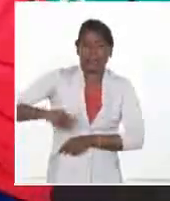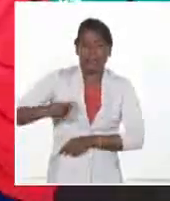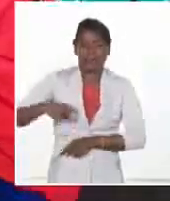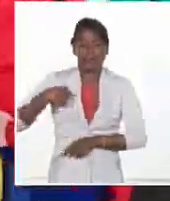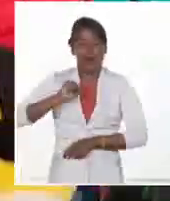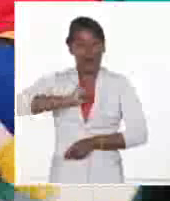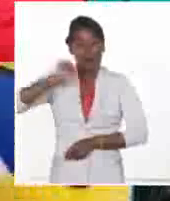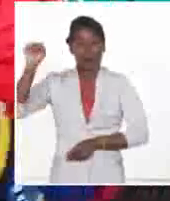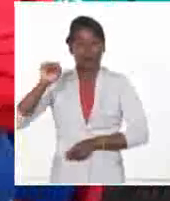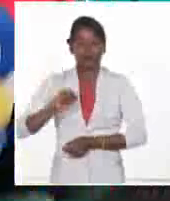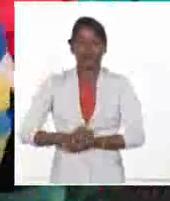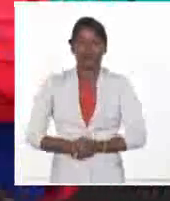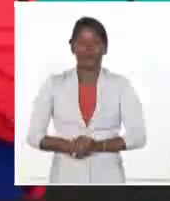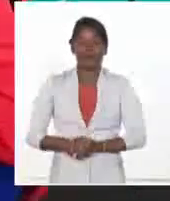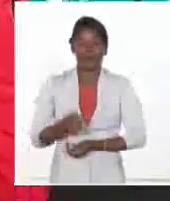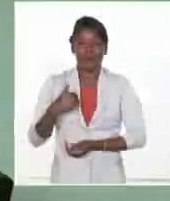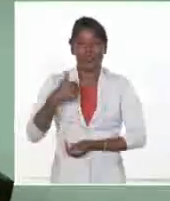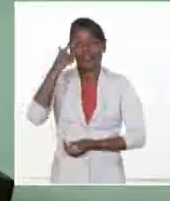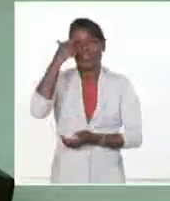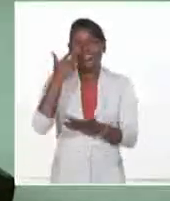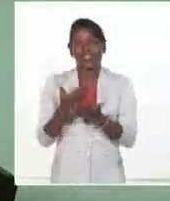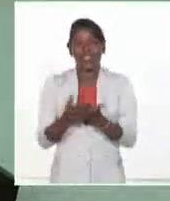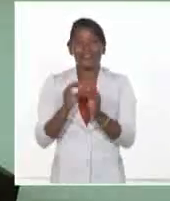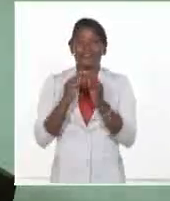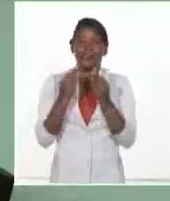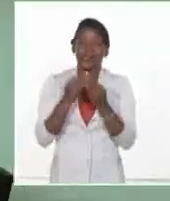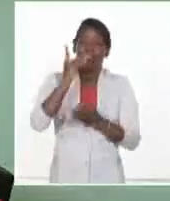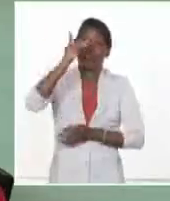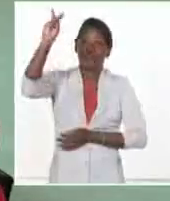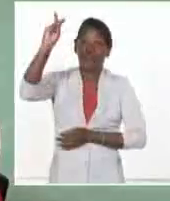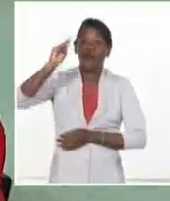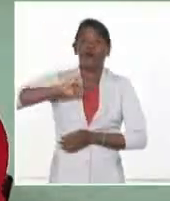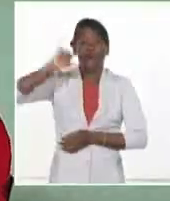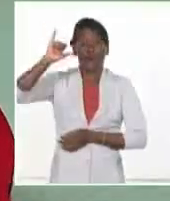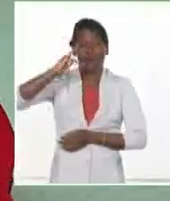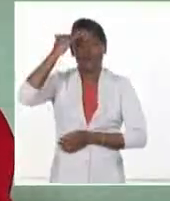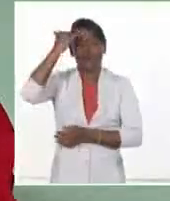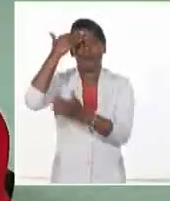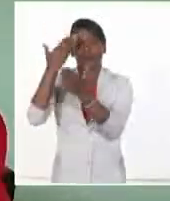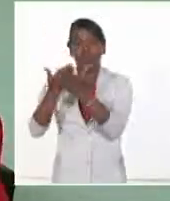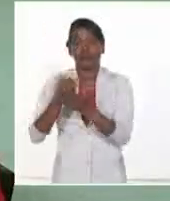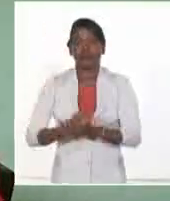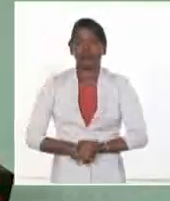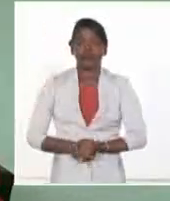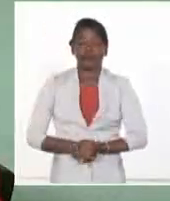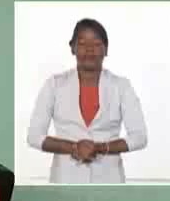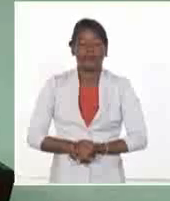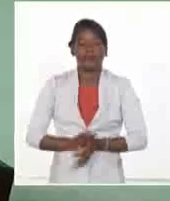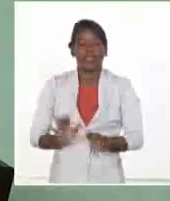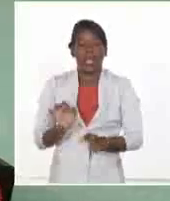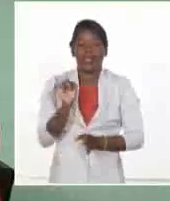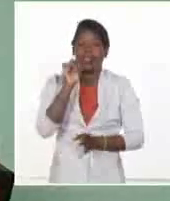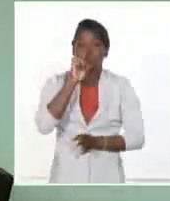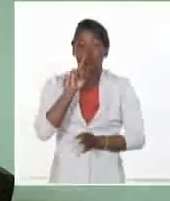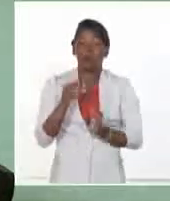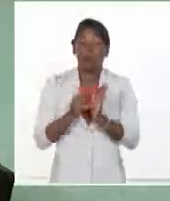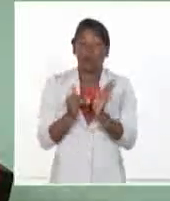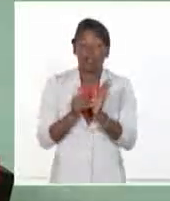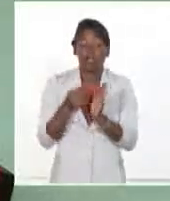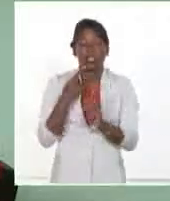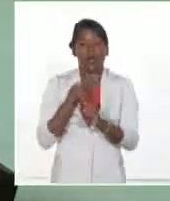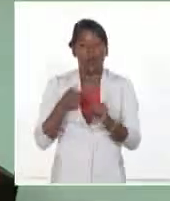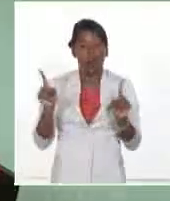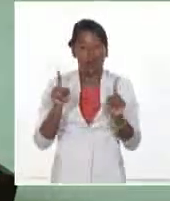país y agradecerle a mi familia y también a Dios. Bueno, es lo que teníamos por ahora, Gotay. En la sesión de la tarde, por supuesto, estaremos en nuevas